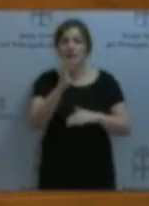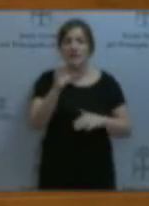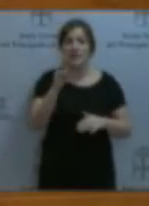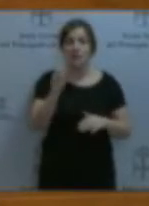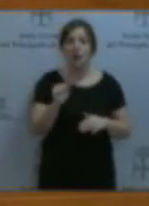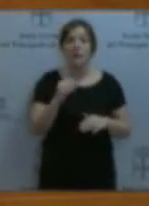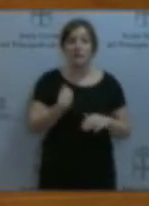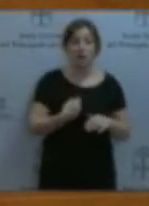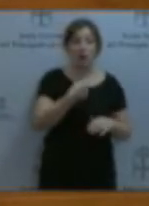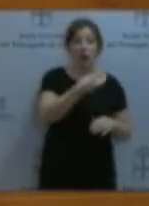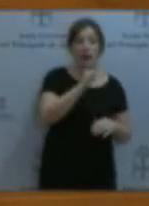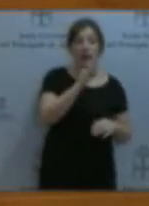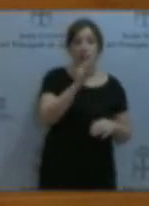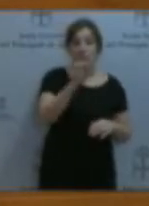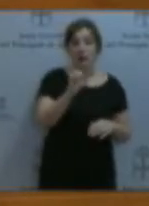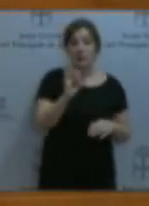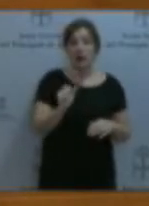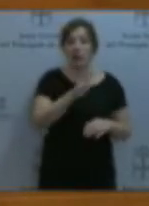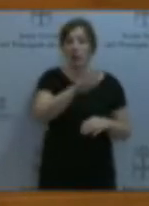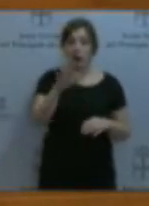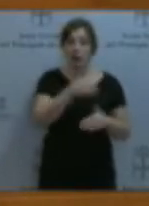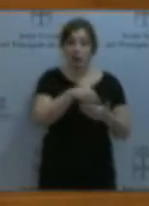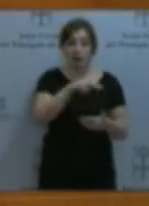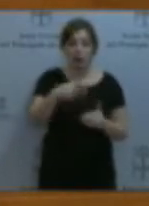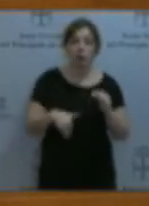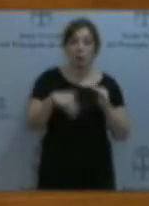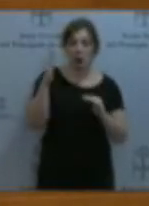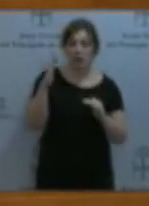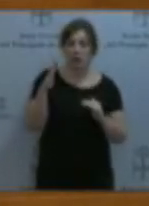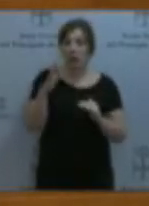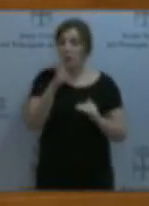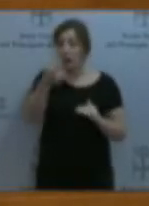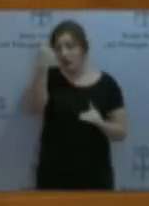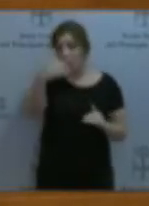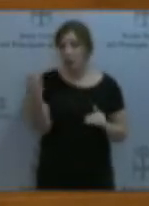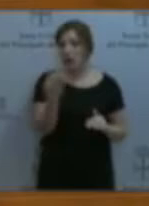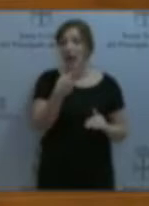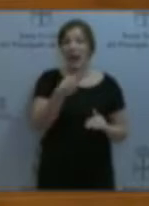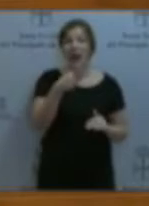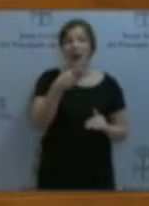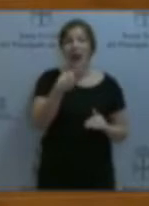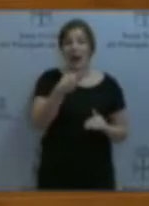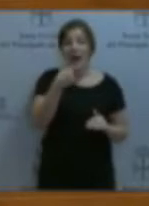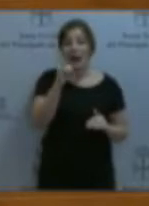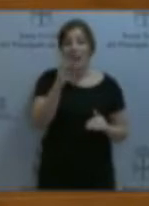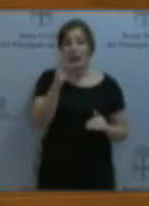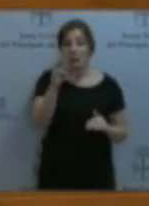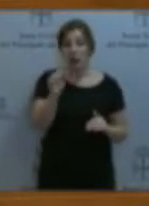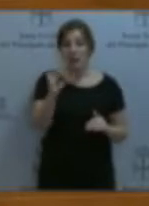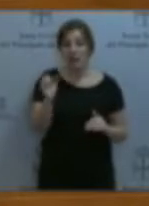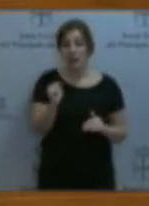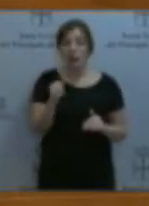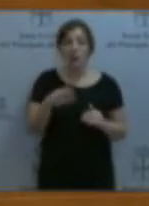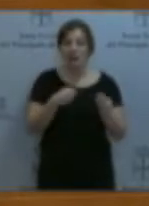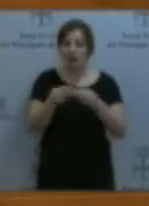Gispasa por valor de más de 55 millones de euros, cuando es bien conocido que Gispasa no dispone de medios personales ni materiales